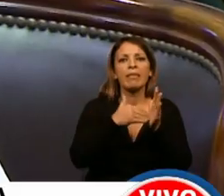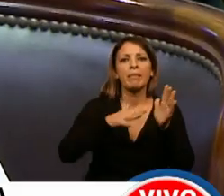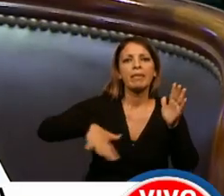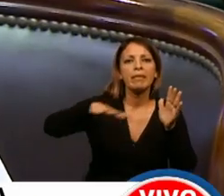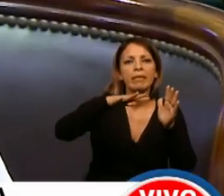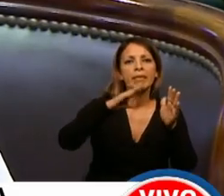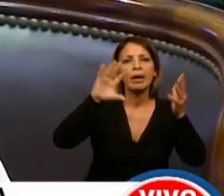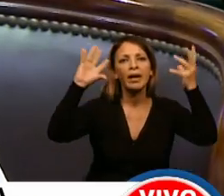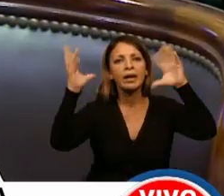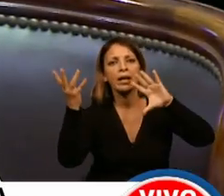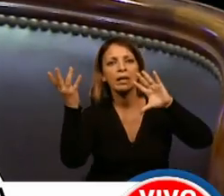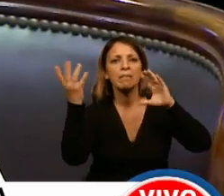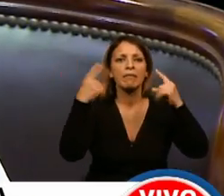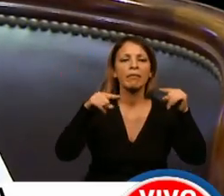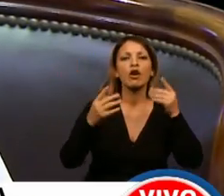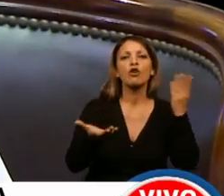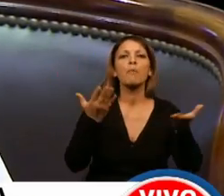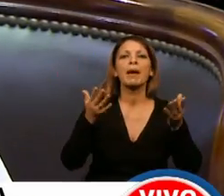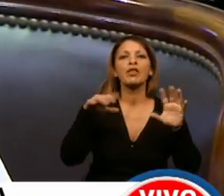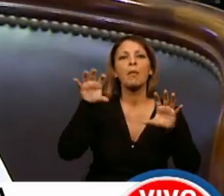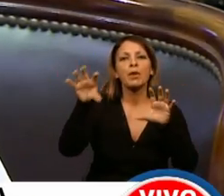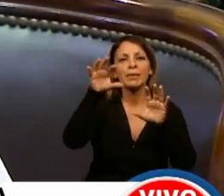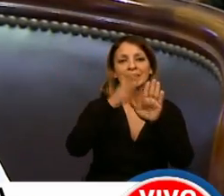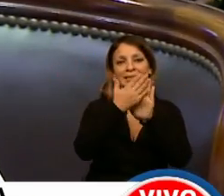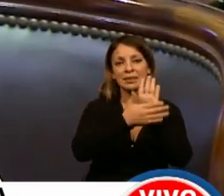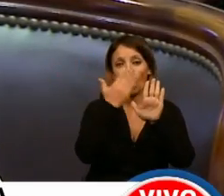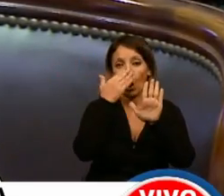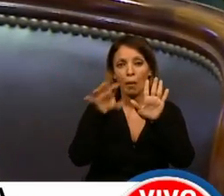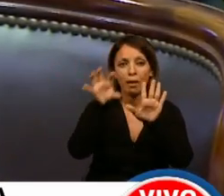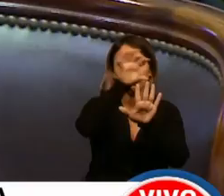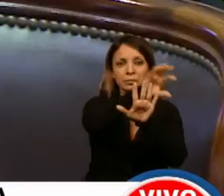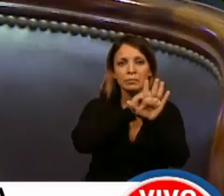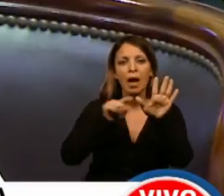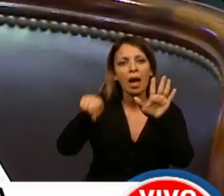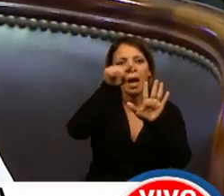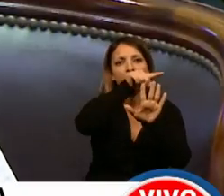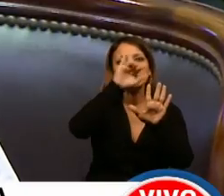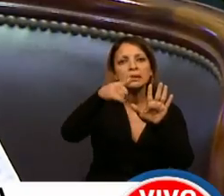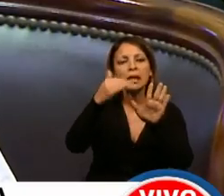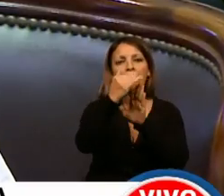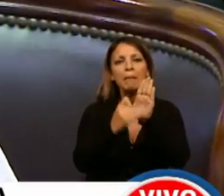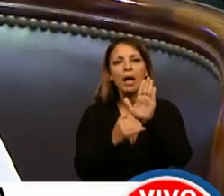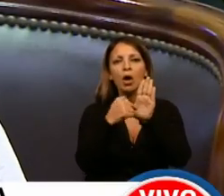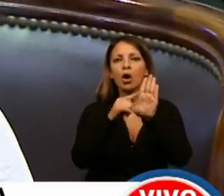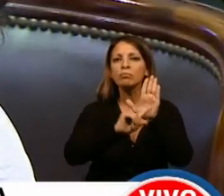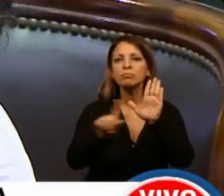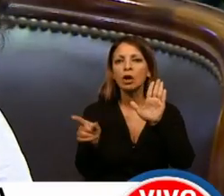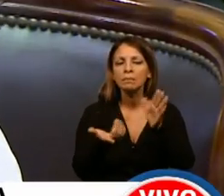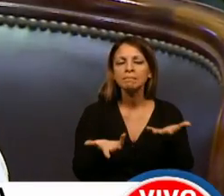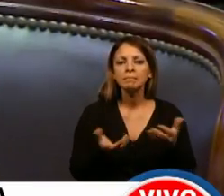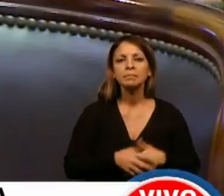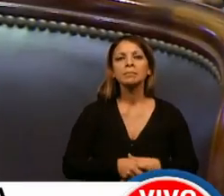con otras provincias vecinas que tenían el régimen de tarifa diferencial entonces